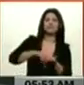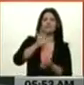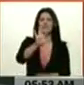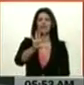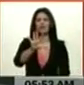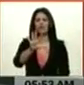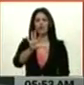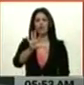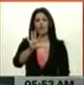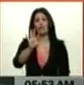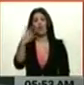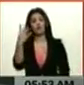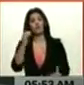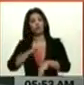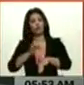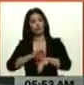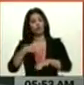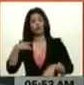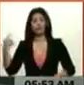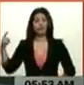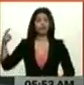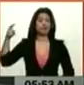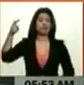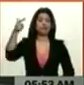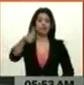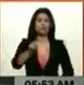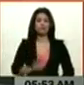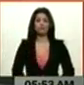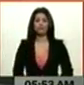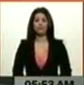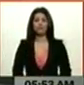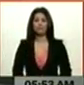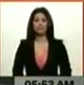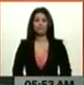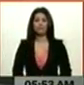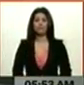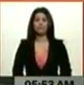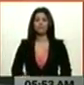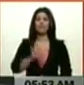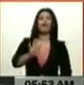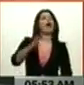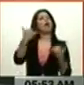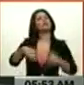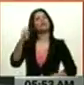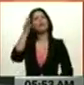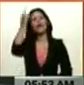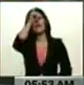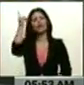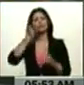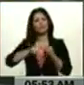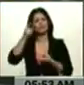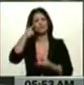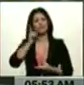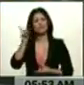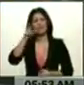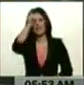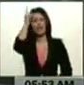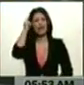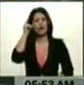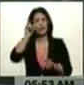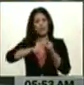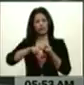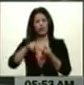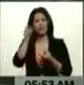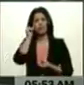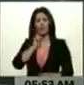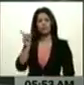5 y 4, llegué aquí todavía a la hora. 5 y 25, está entrando maquillaje. Vamos con la Tintori. Yo quiero que veamos esto.